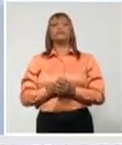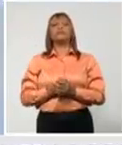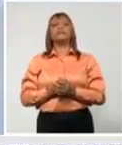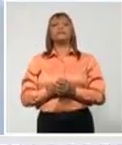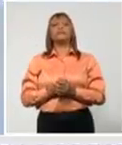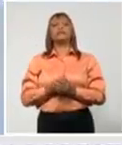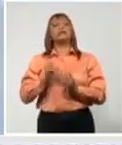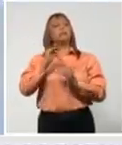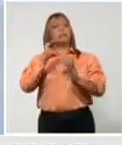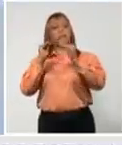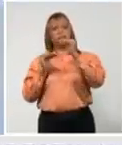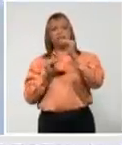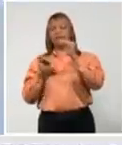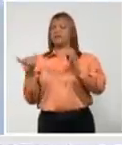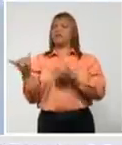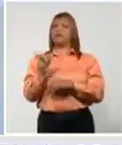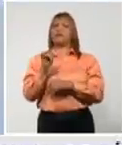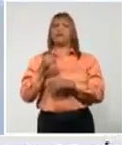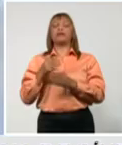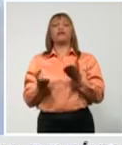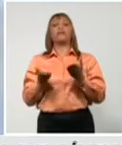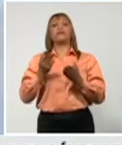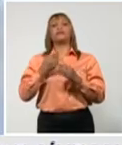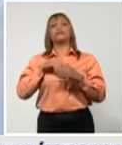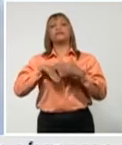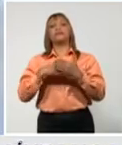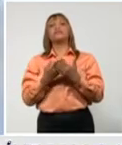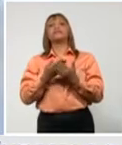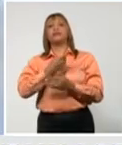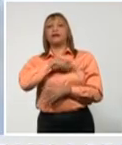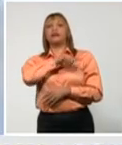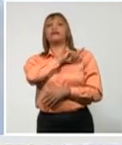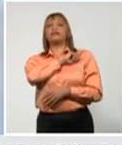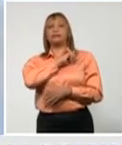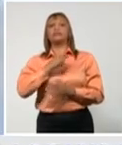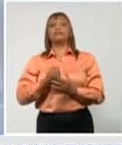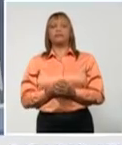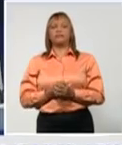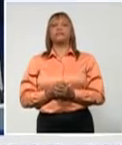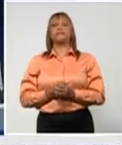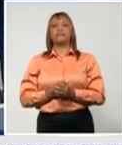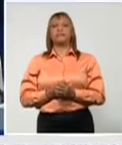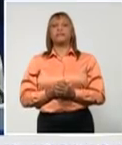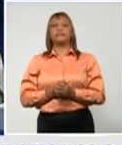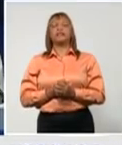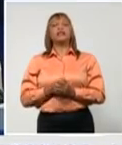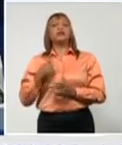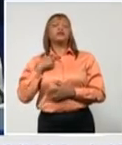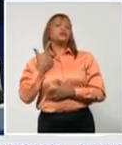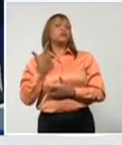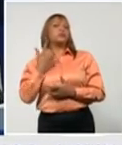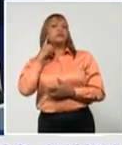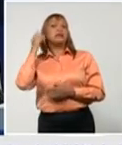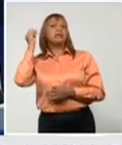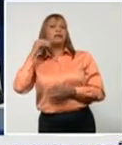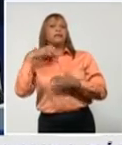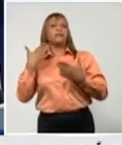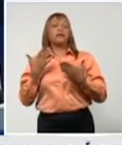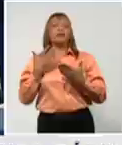inferior a la del día de ayer. Nuestra población, que ha ido adquiriendo cultura, dirá, bueno, y este caso de